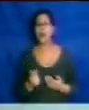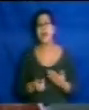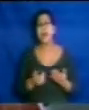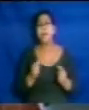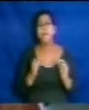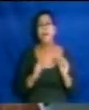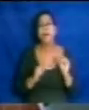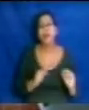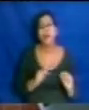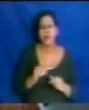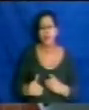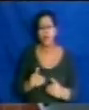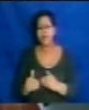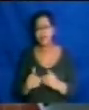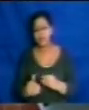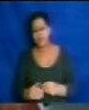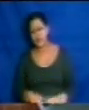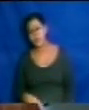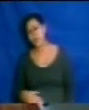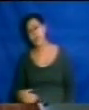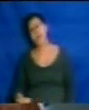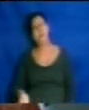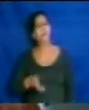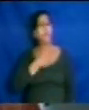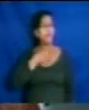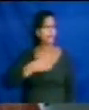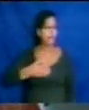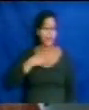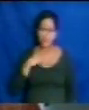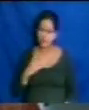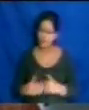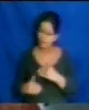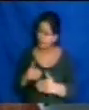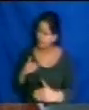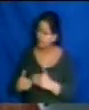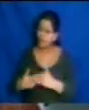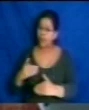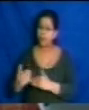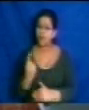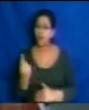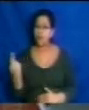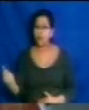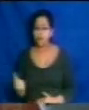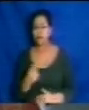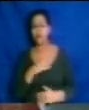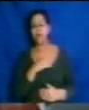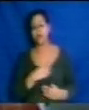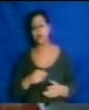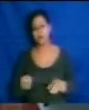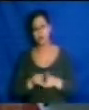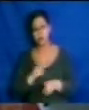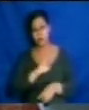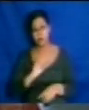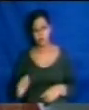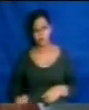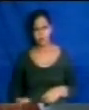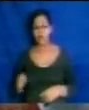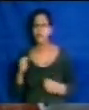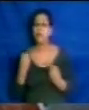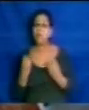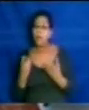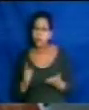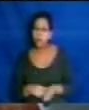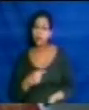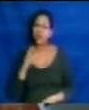sencillo trámite en un trámite engorroso y costoso para nuestros compatriotas. Muchas veces tienen que acudir